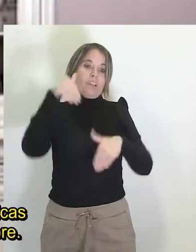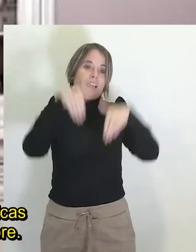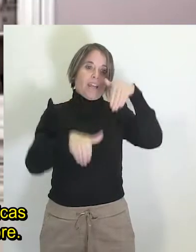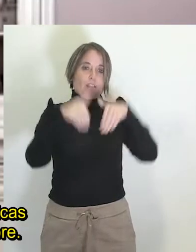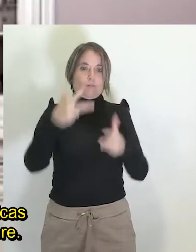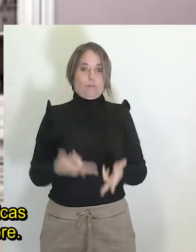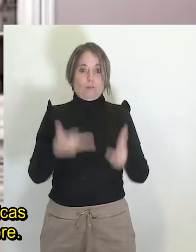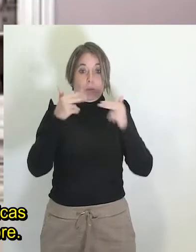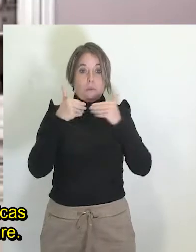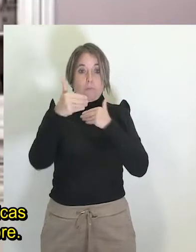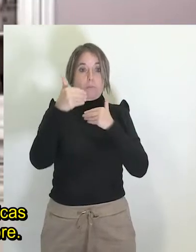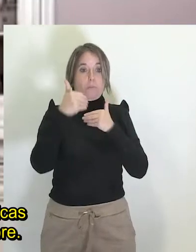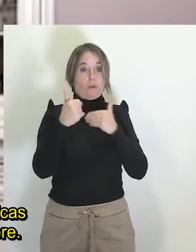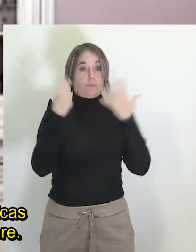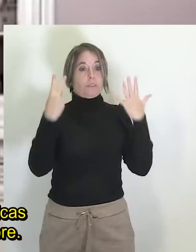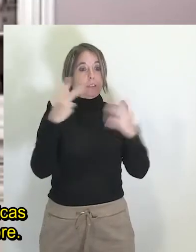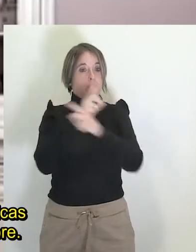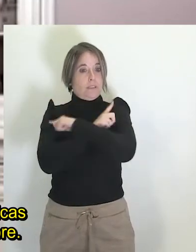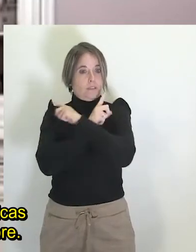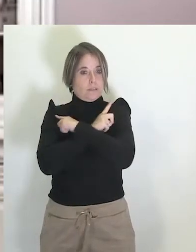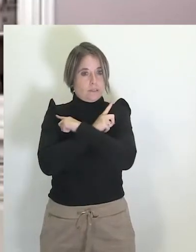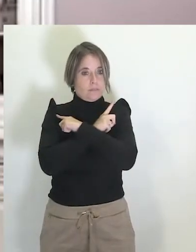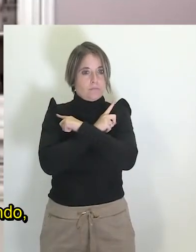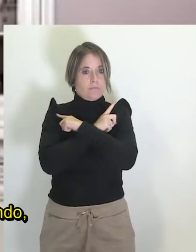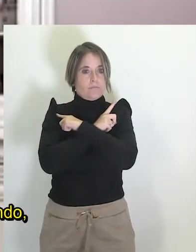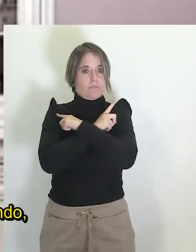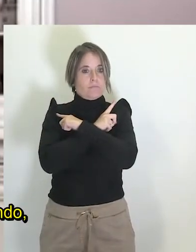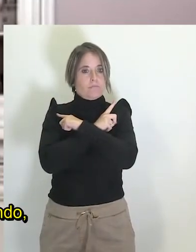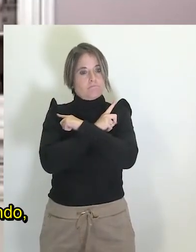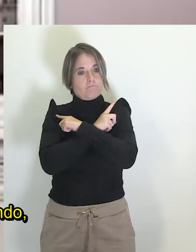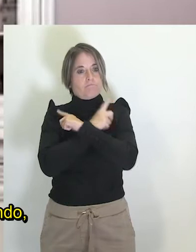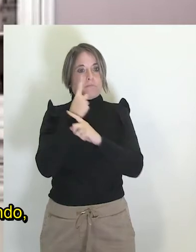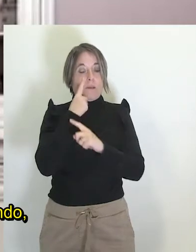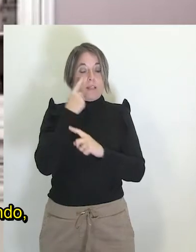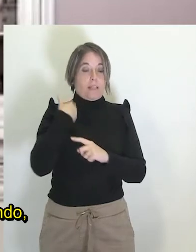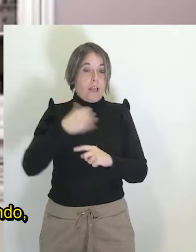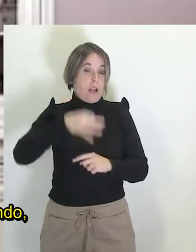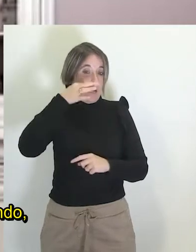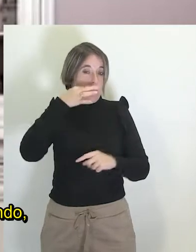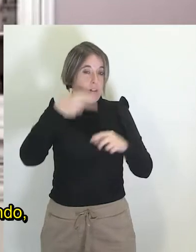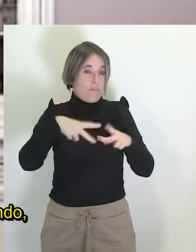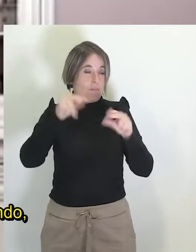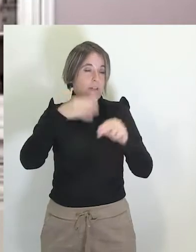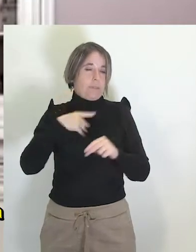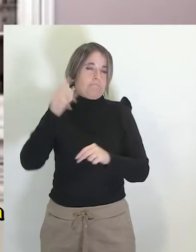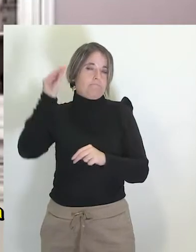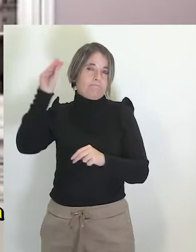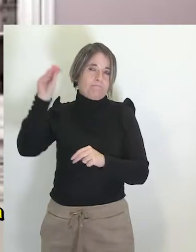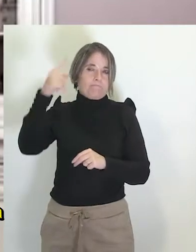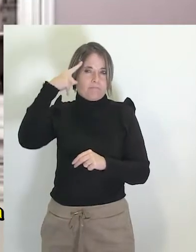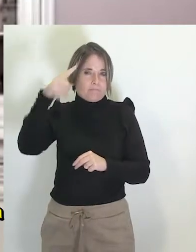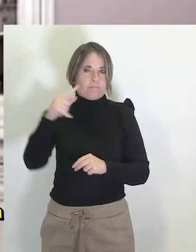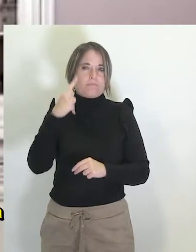unas elecciones democráticas, las del próximo 7 de noviembre. Y vamos a ir terminando. Eso, que me gustaría saber en